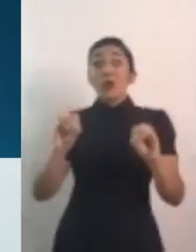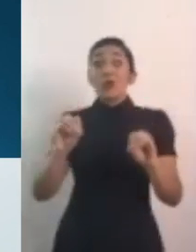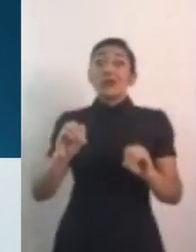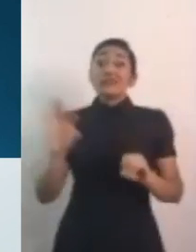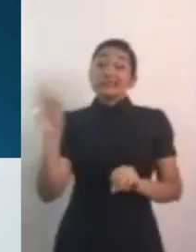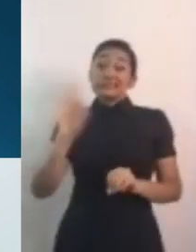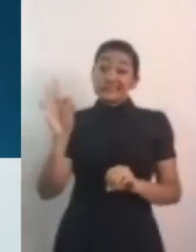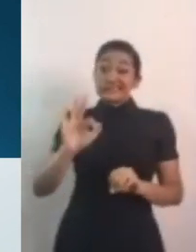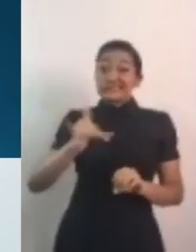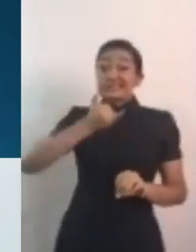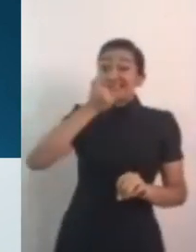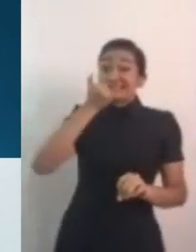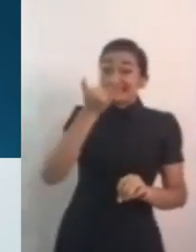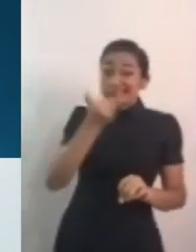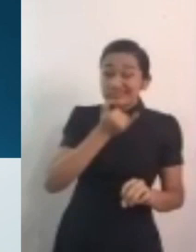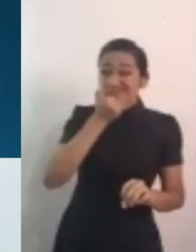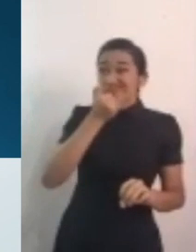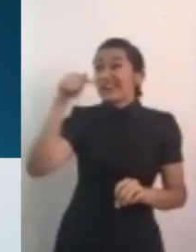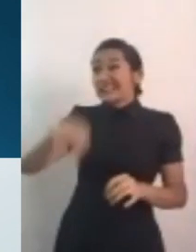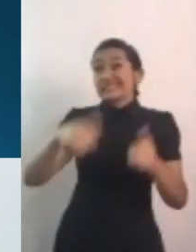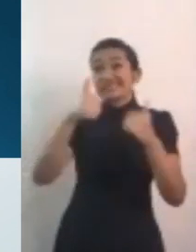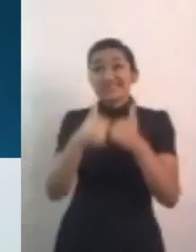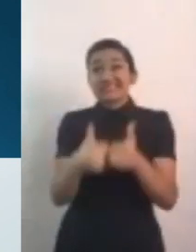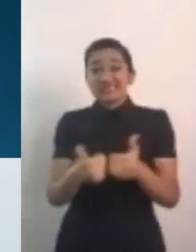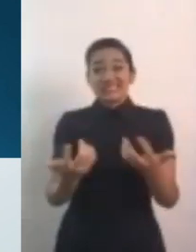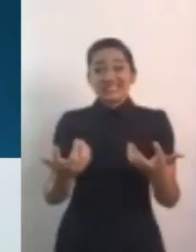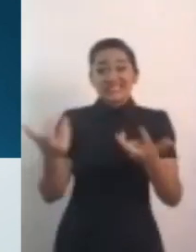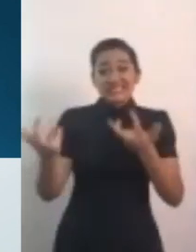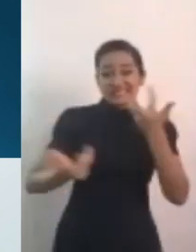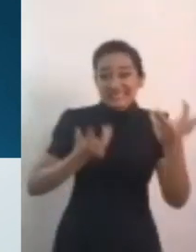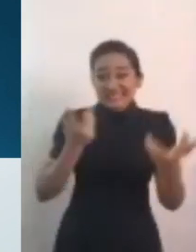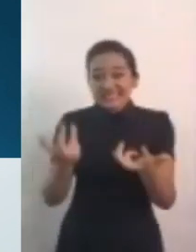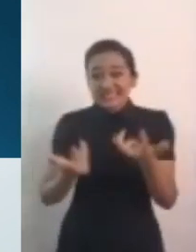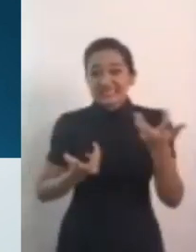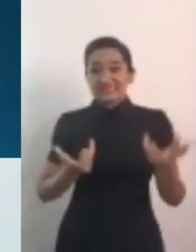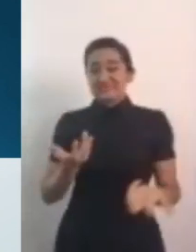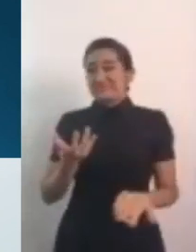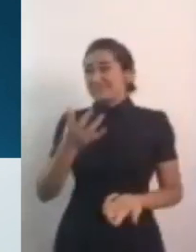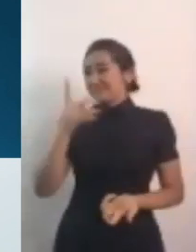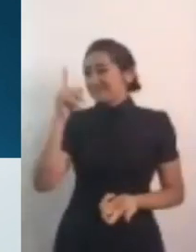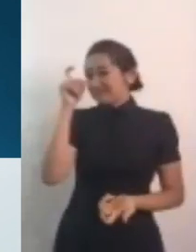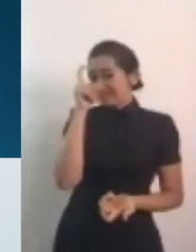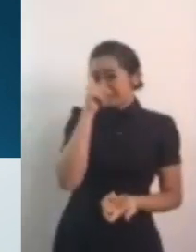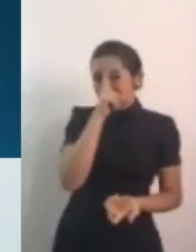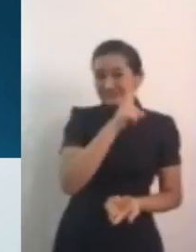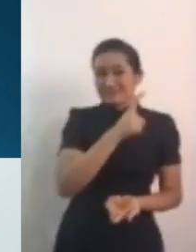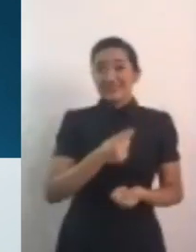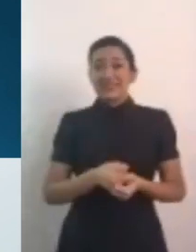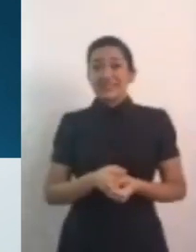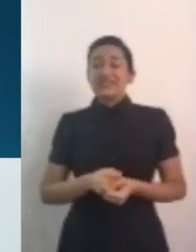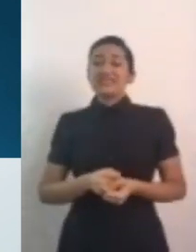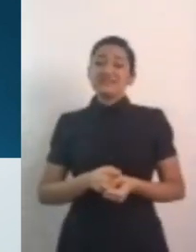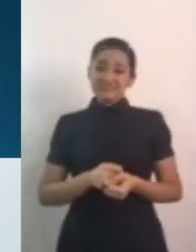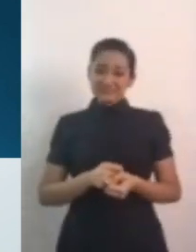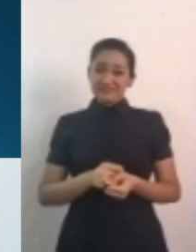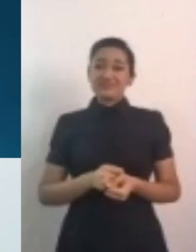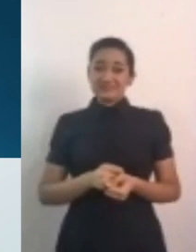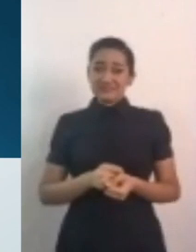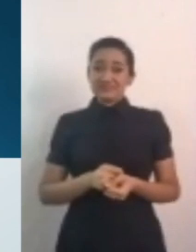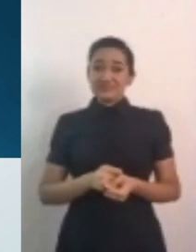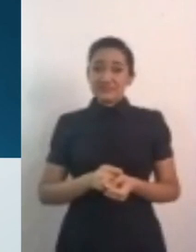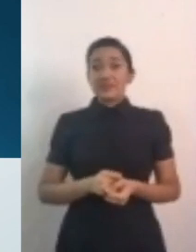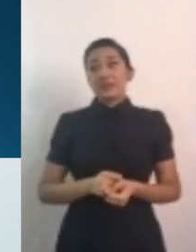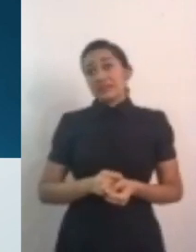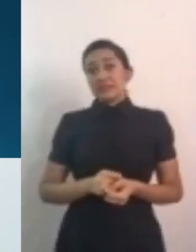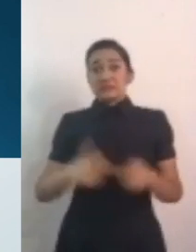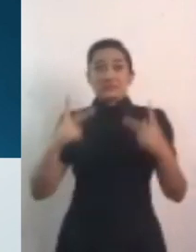sienten las limitaciones, la gente siente que esas limitaciones a veces resultan insoportables y así se lo dicen a la gente